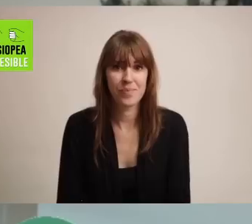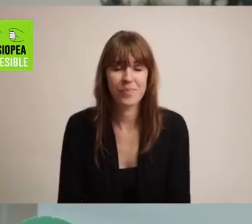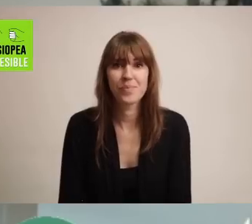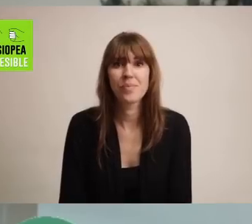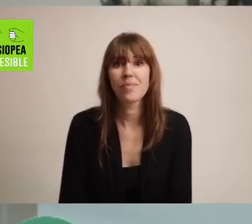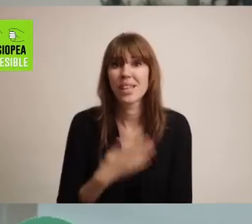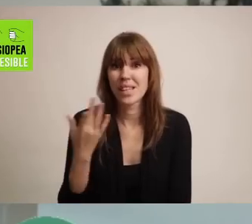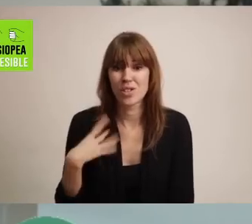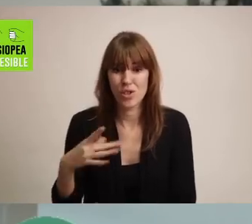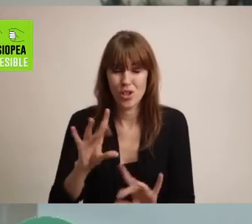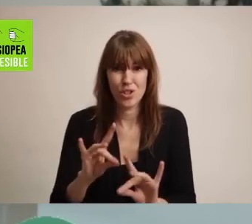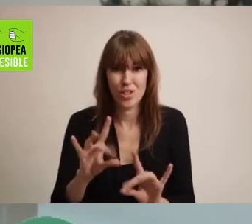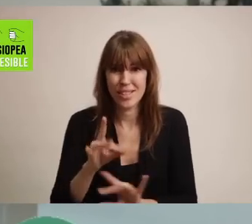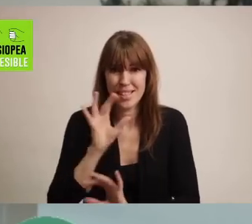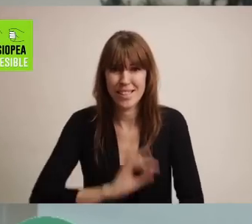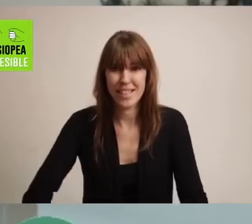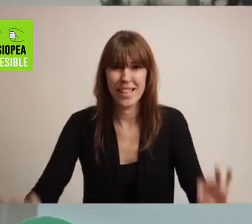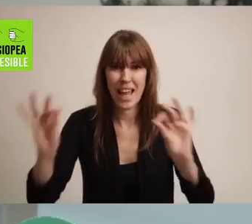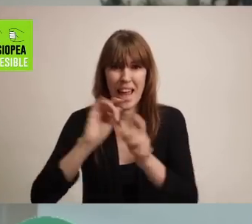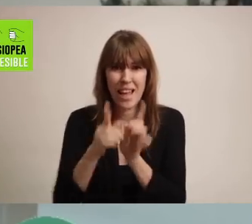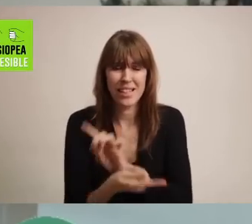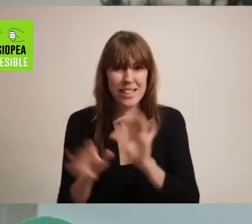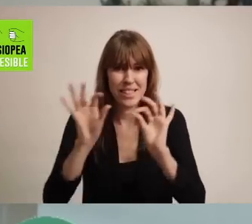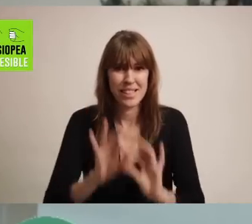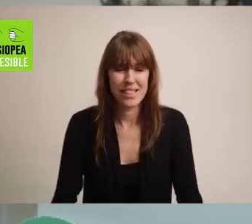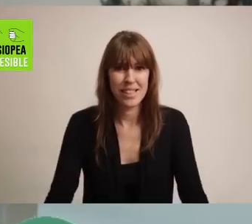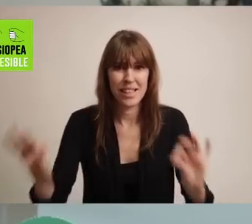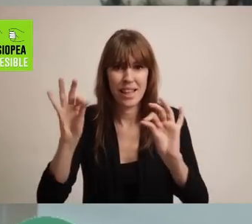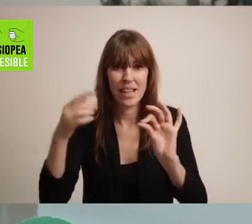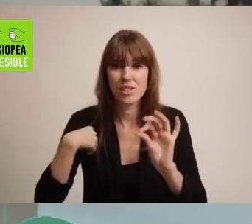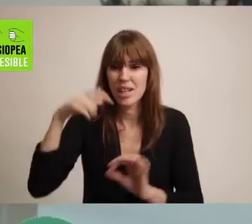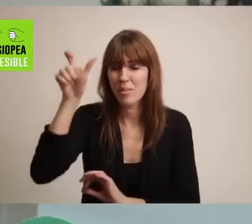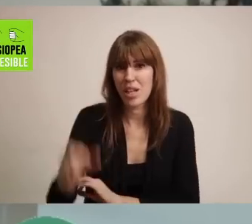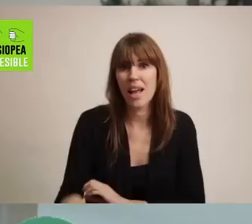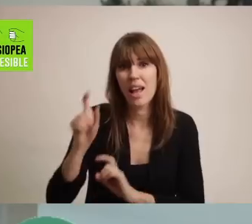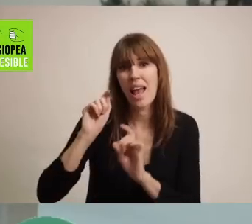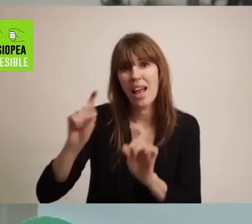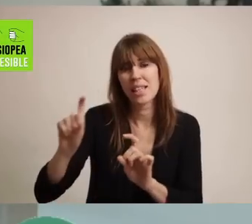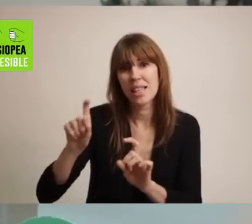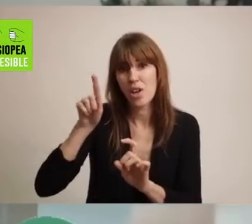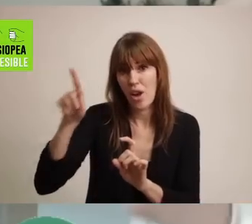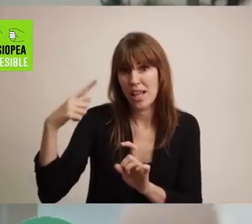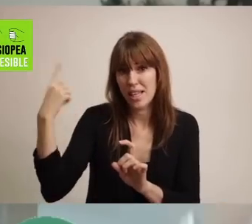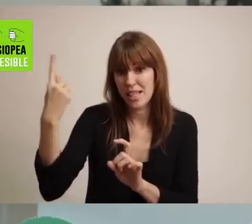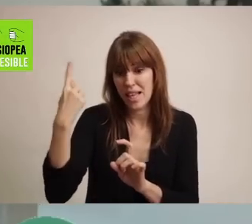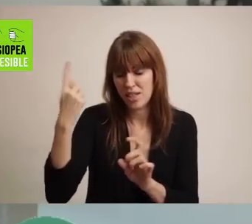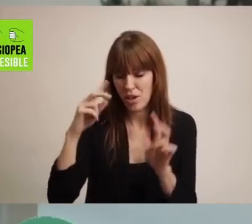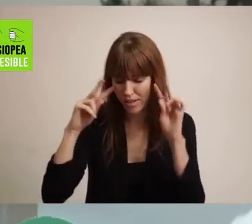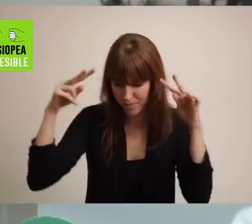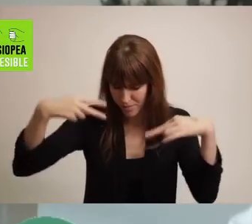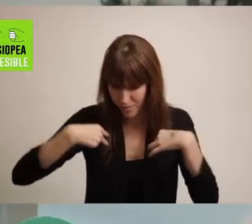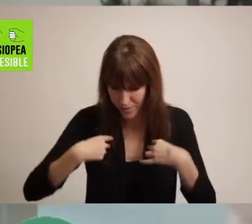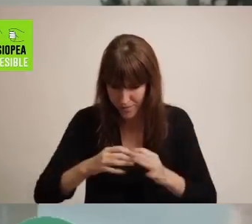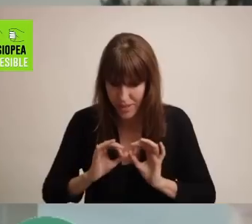Entonces, y no toqueteo nada. Simplemente enseño a la persona como ella solita conectar con las